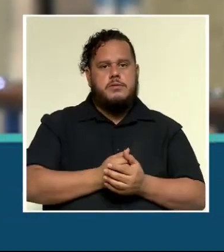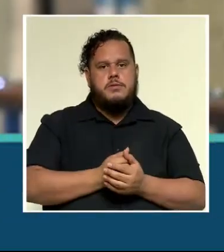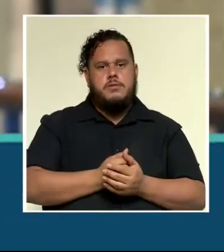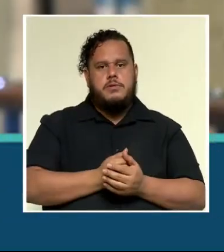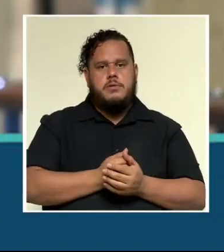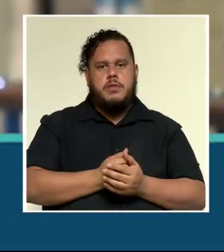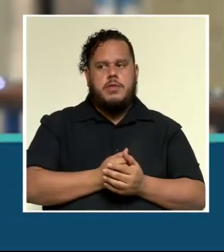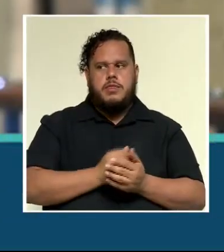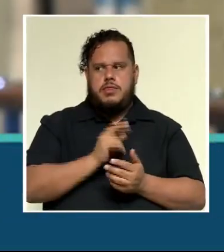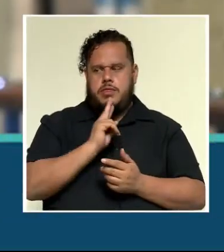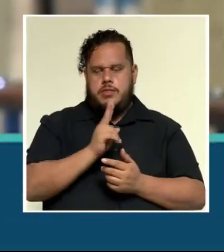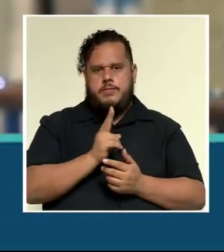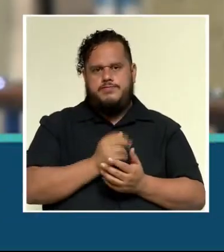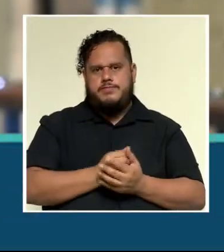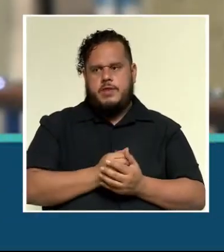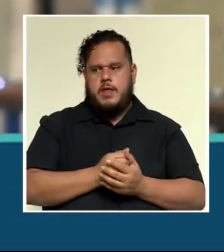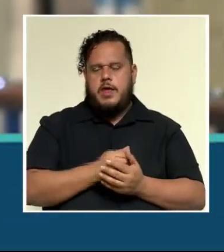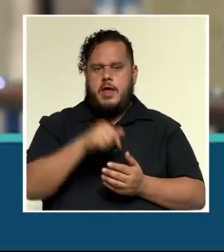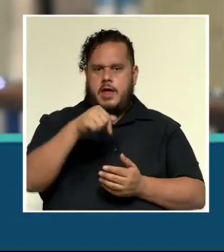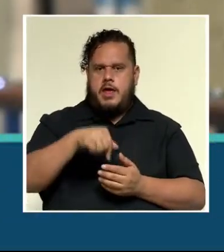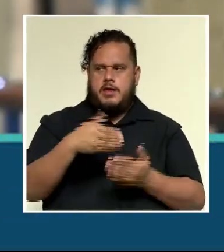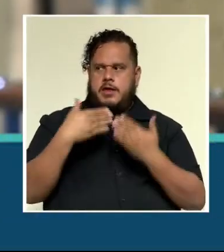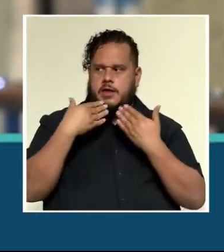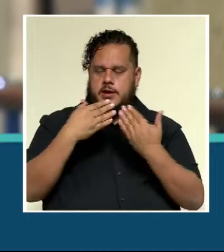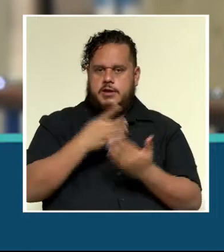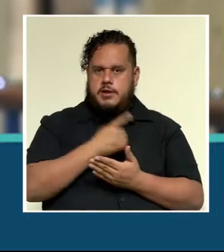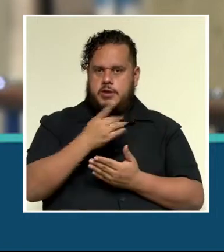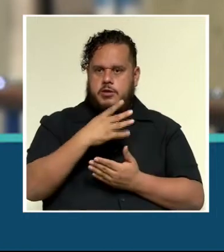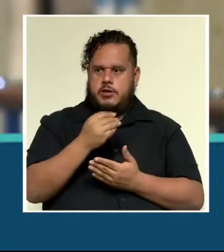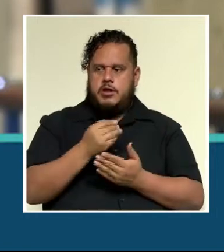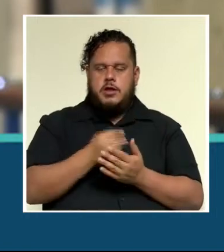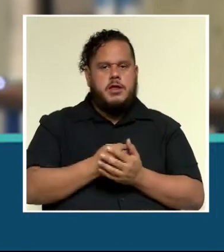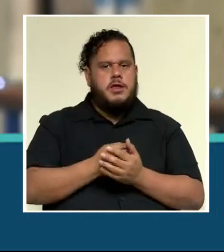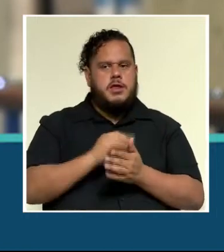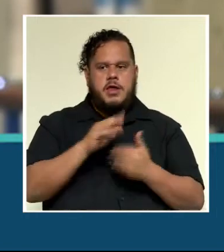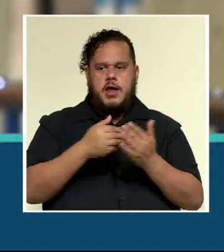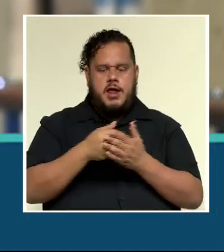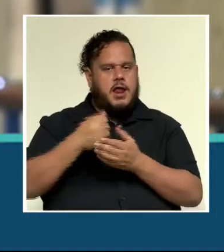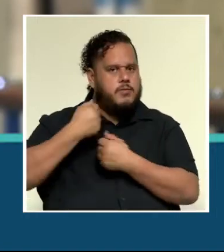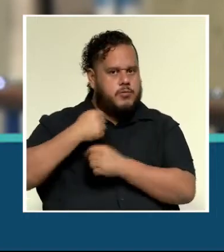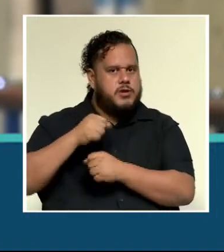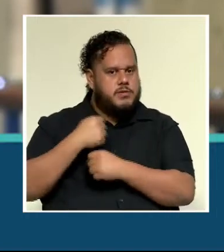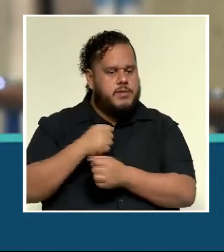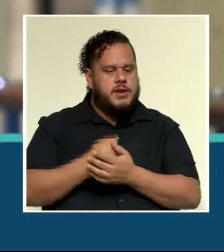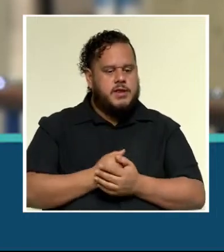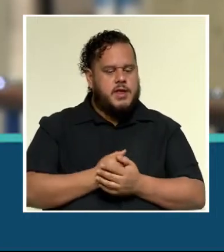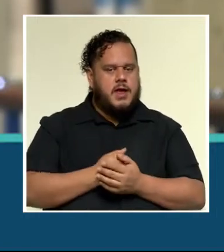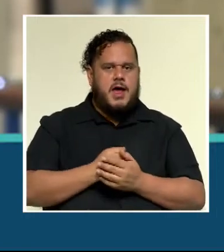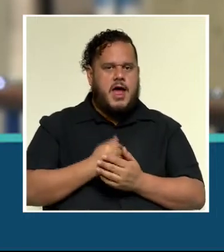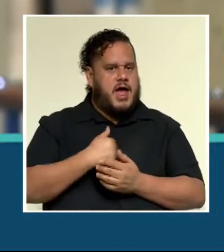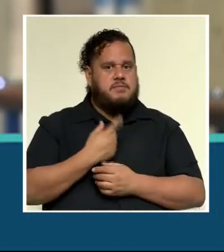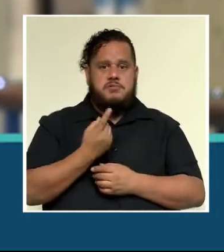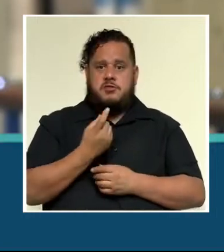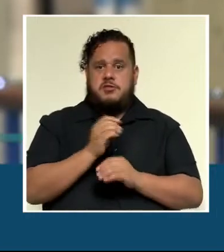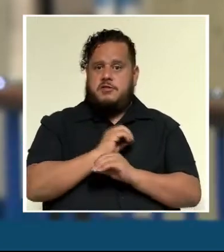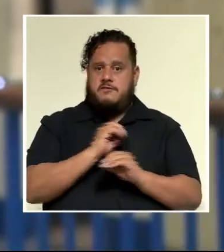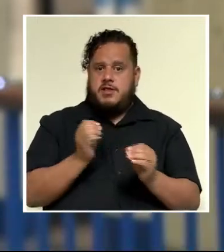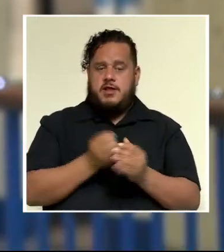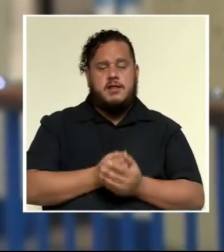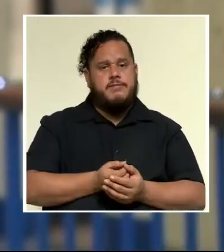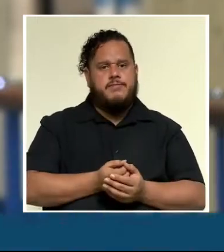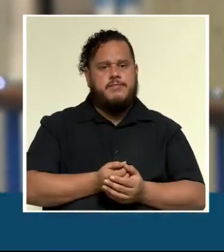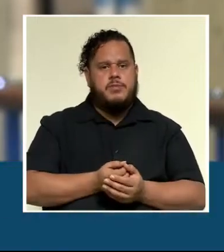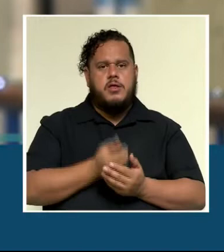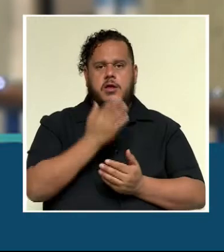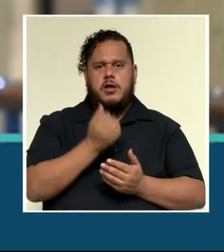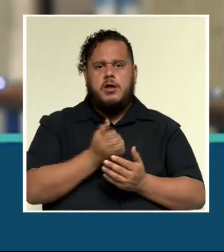y en realidad aquí, gracias a Dios y a Restaura y a la municipalidad, no me ha hecho falta nada.